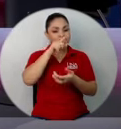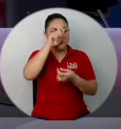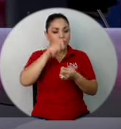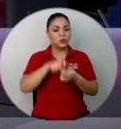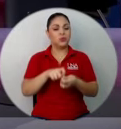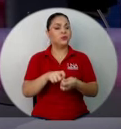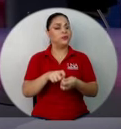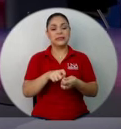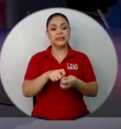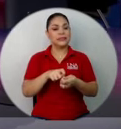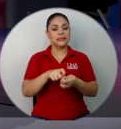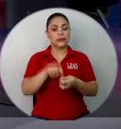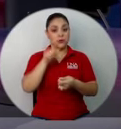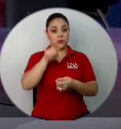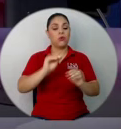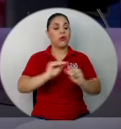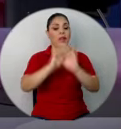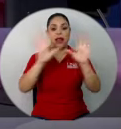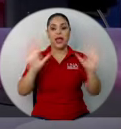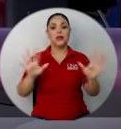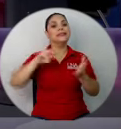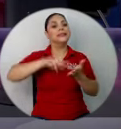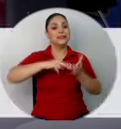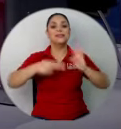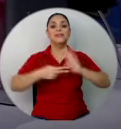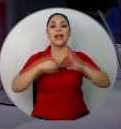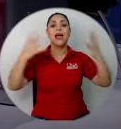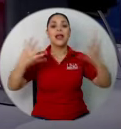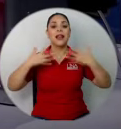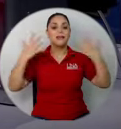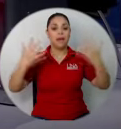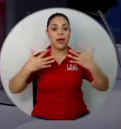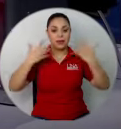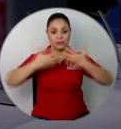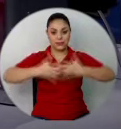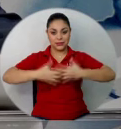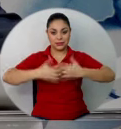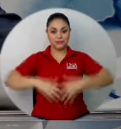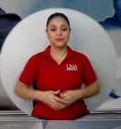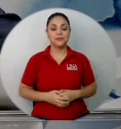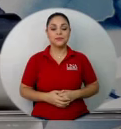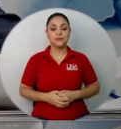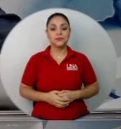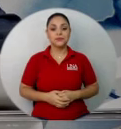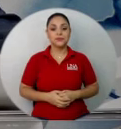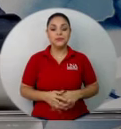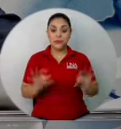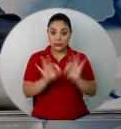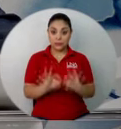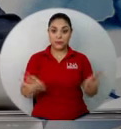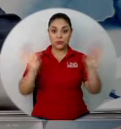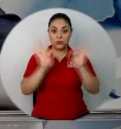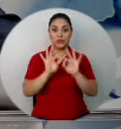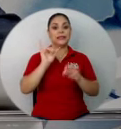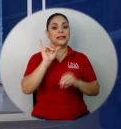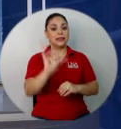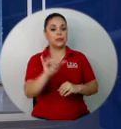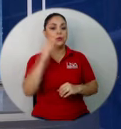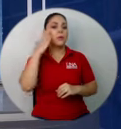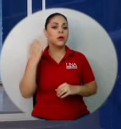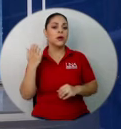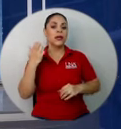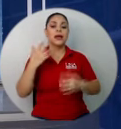ahí donde podemos dar un buen ejemplo de lo que es el clima organizacional. Es muy importante eso que usted establece porque ese